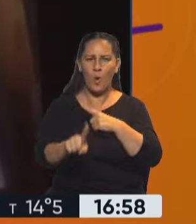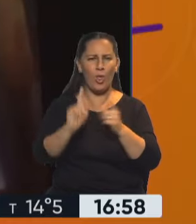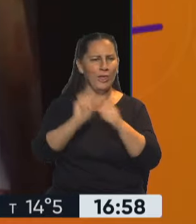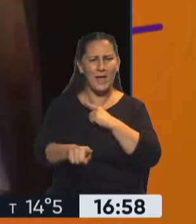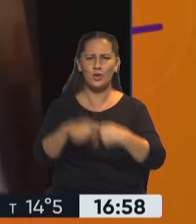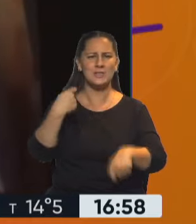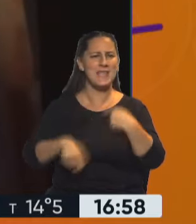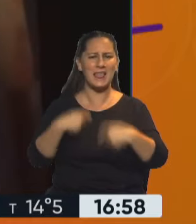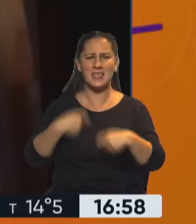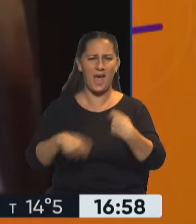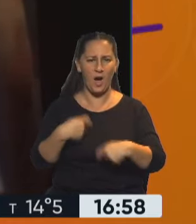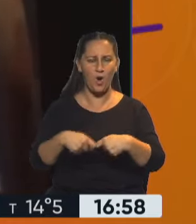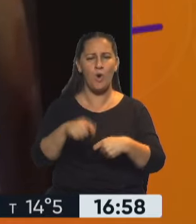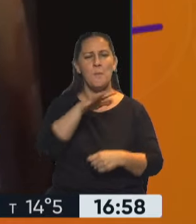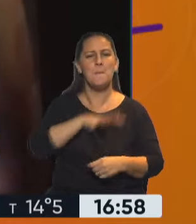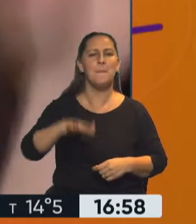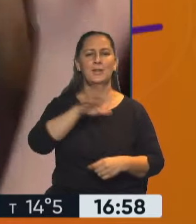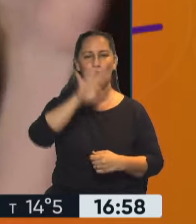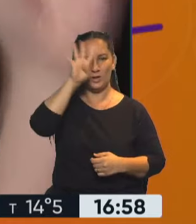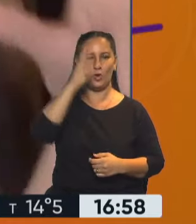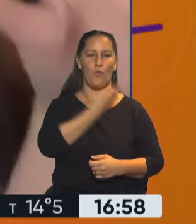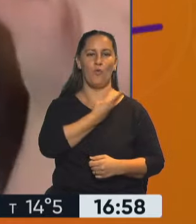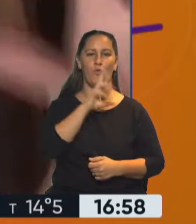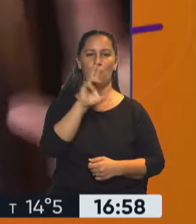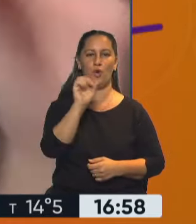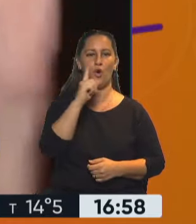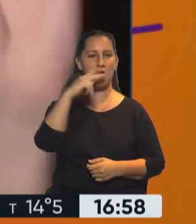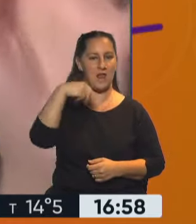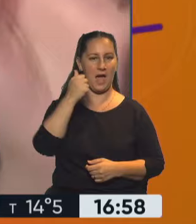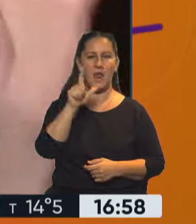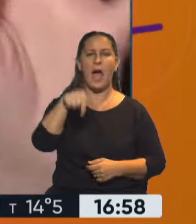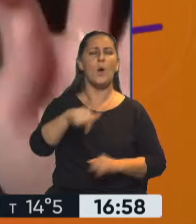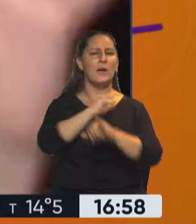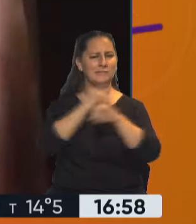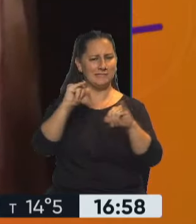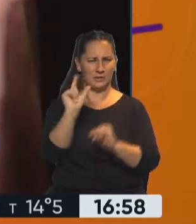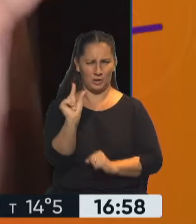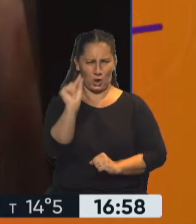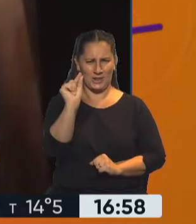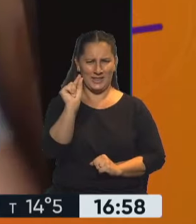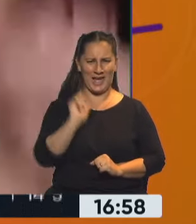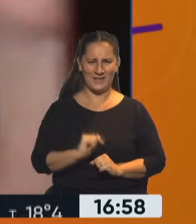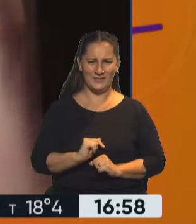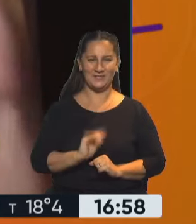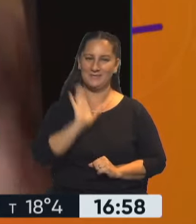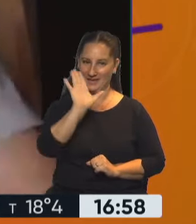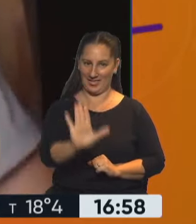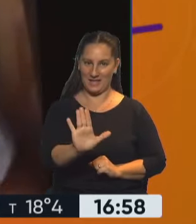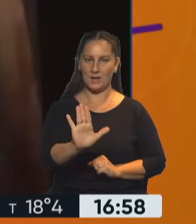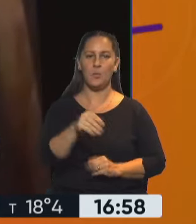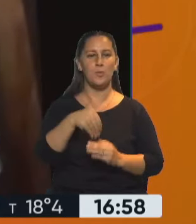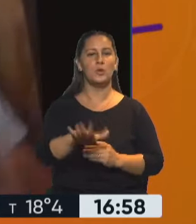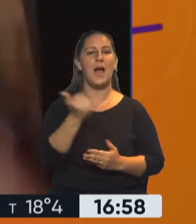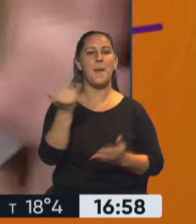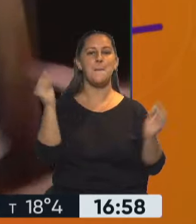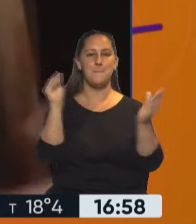está hoy con el Patio del Indio Froilán. Así que ahora volvemos, vamos a una pausa muy cortita, pero quédense ahí, porque enseguida seguimos